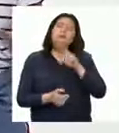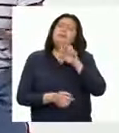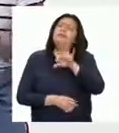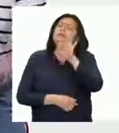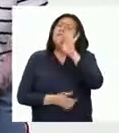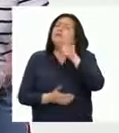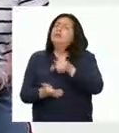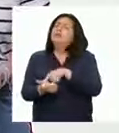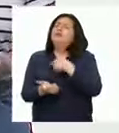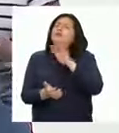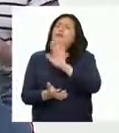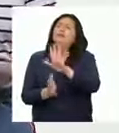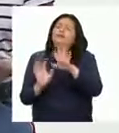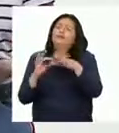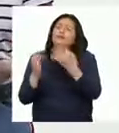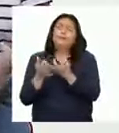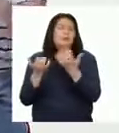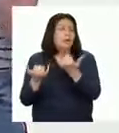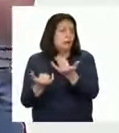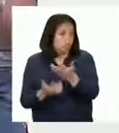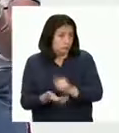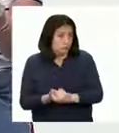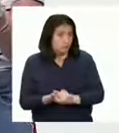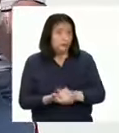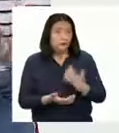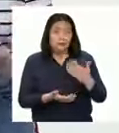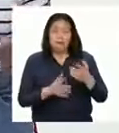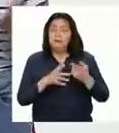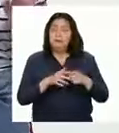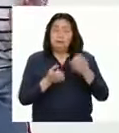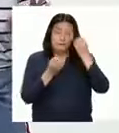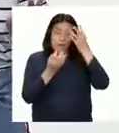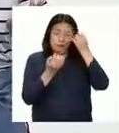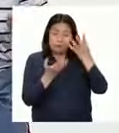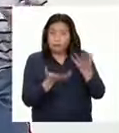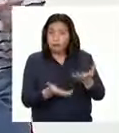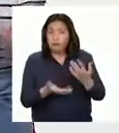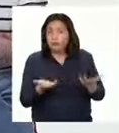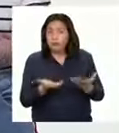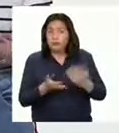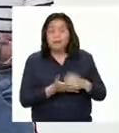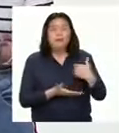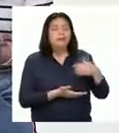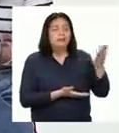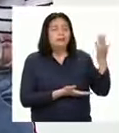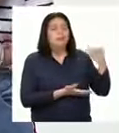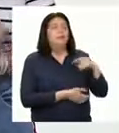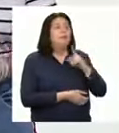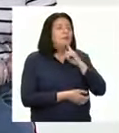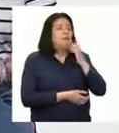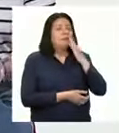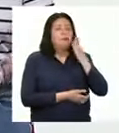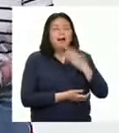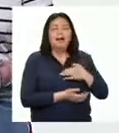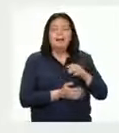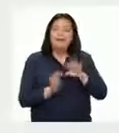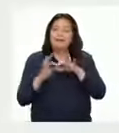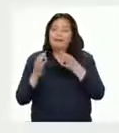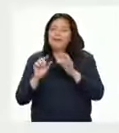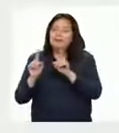o tradición de su familia en la actualidad, a partir de los datos e información que recogieron de sus padres y